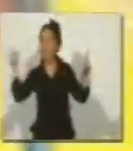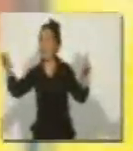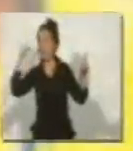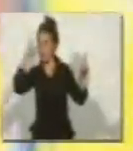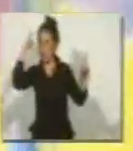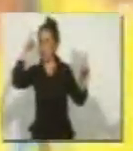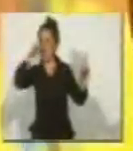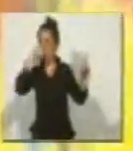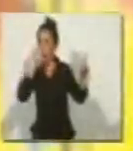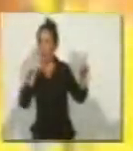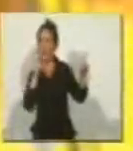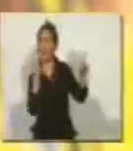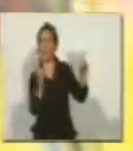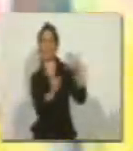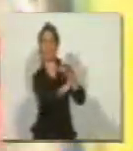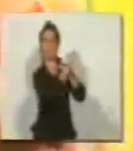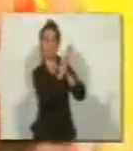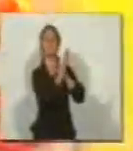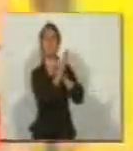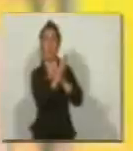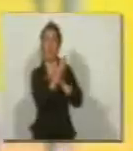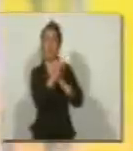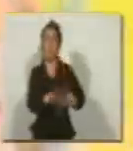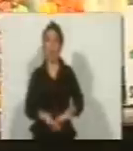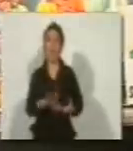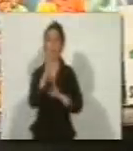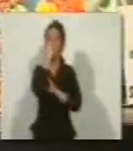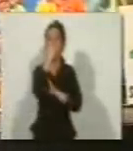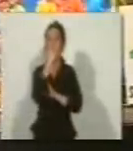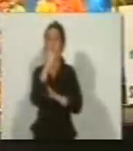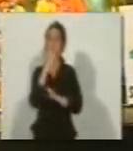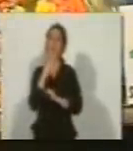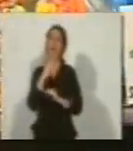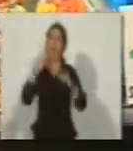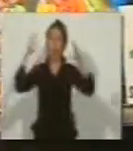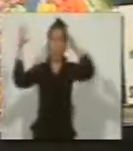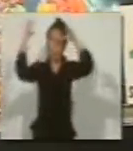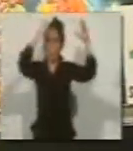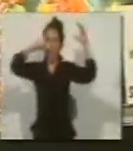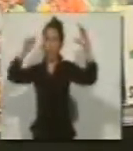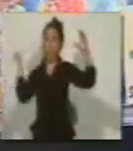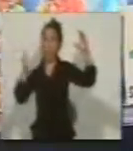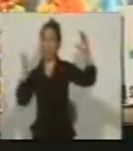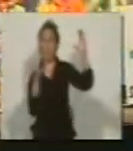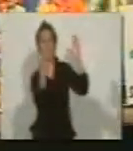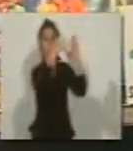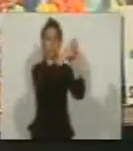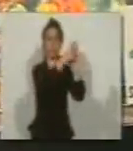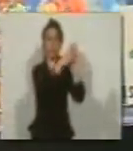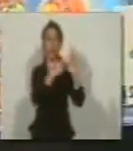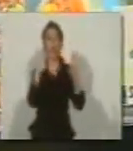sí representa el carnaval, a los muchos coño los pusiste, para